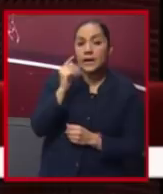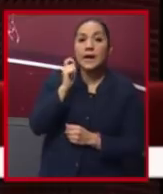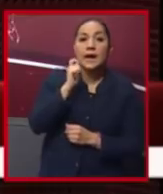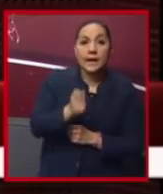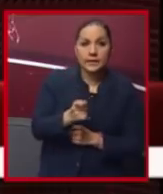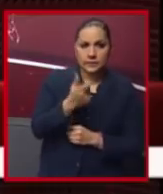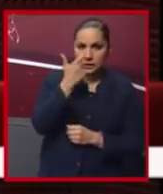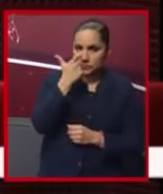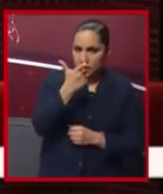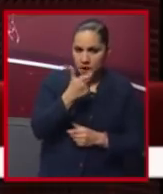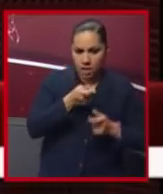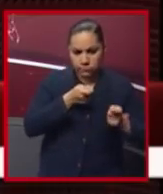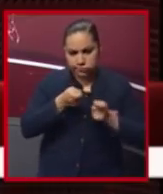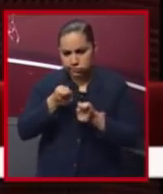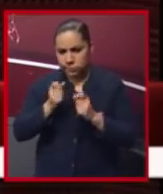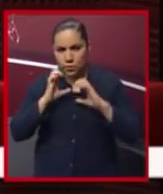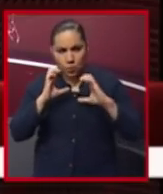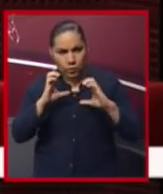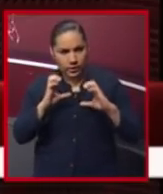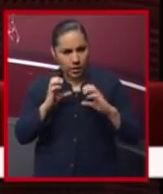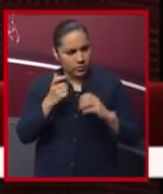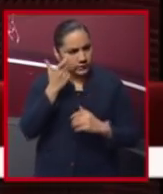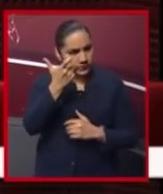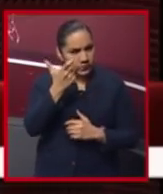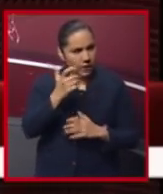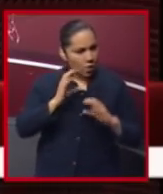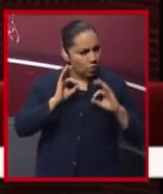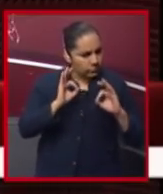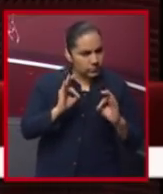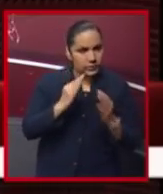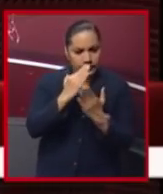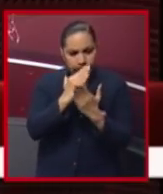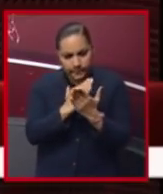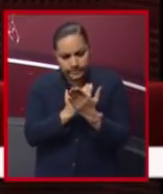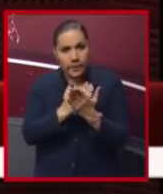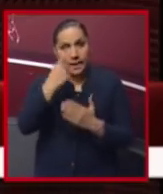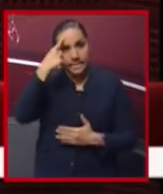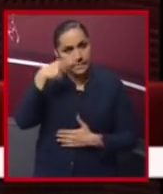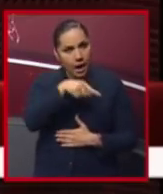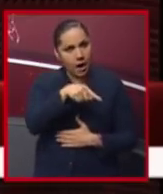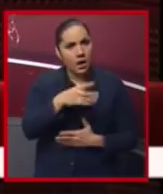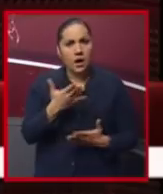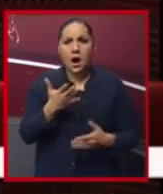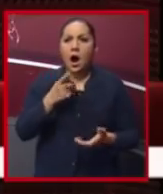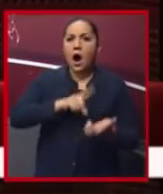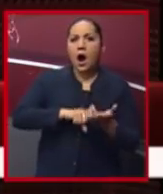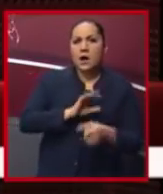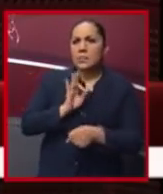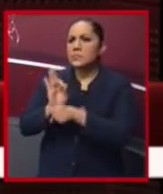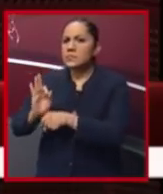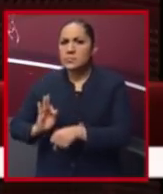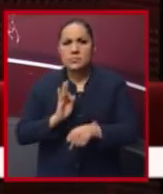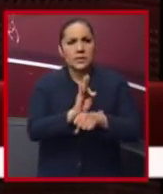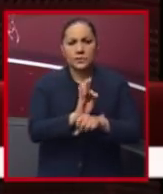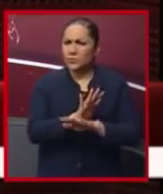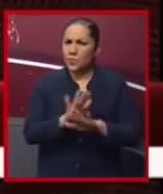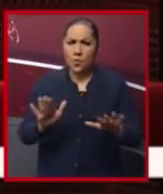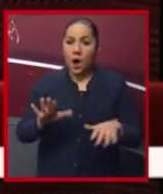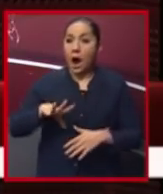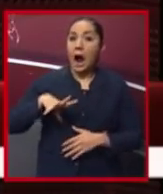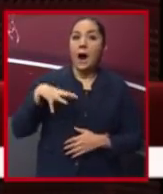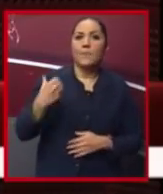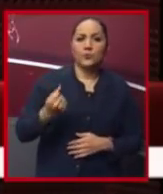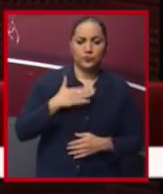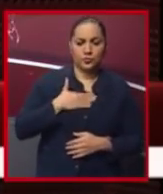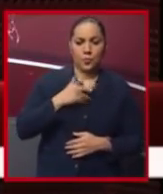se basa en el combate al privilegio y en el combate al abuso de poder. Y que quiere, que busca, no solo